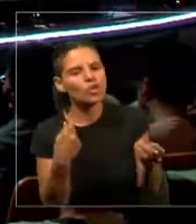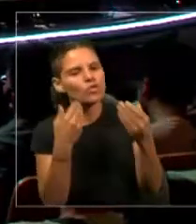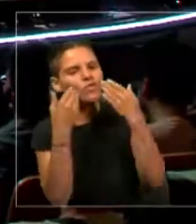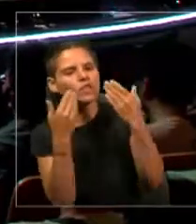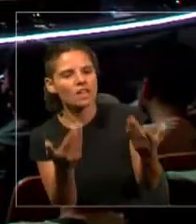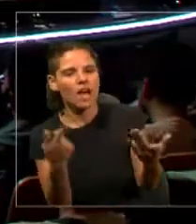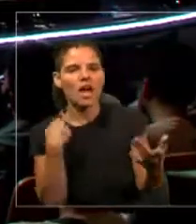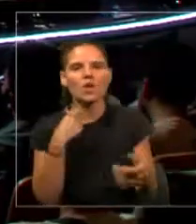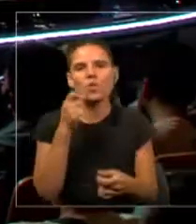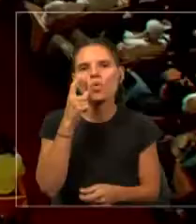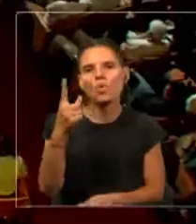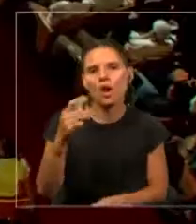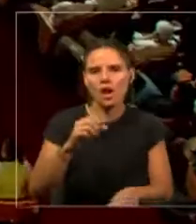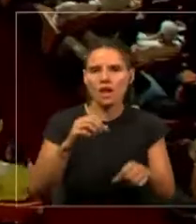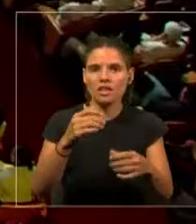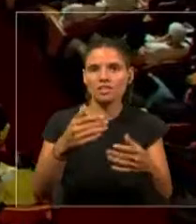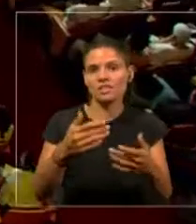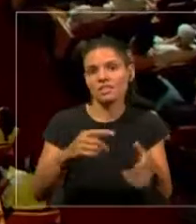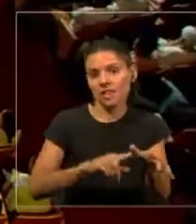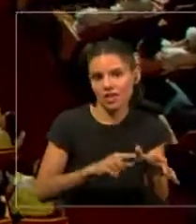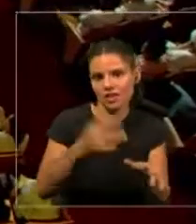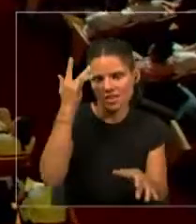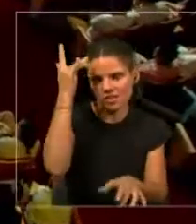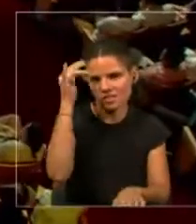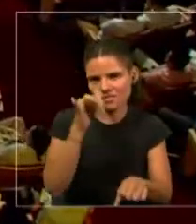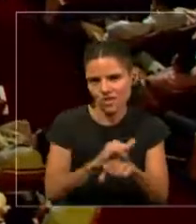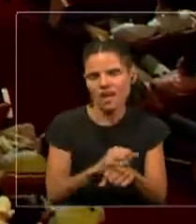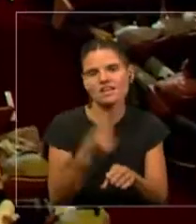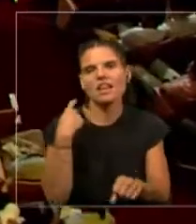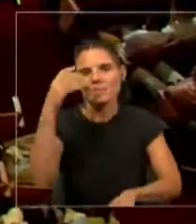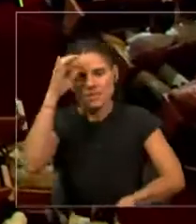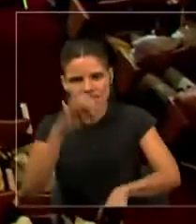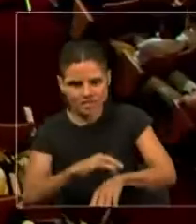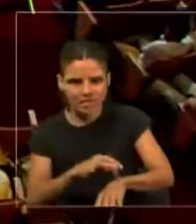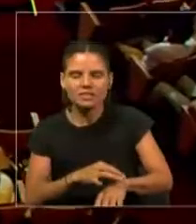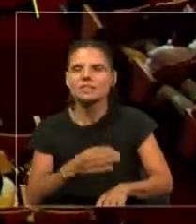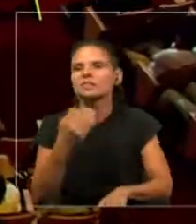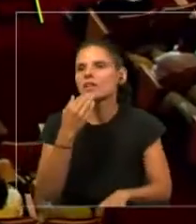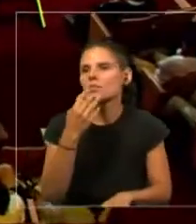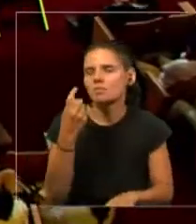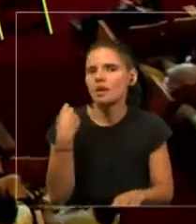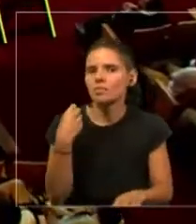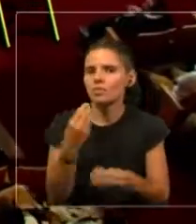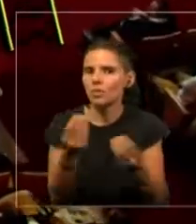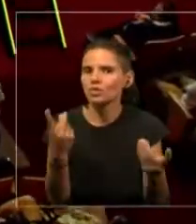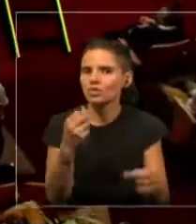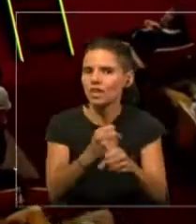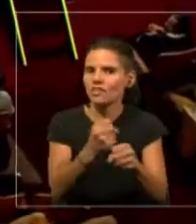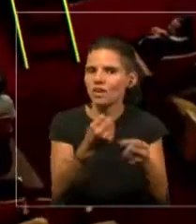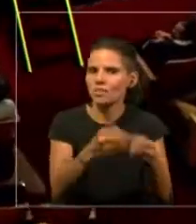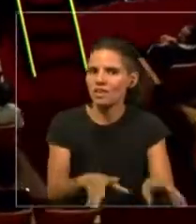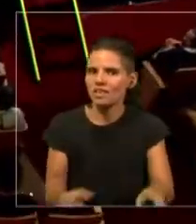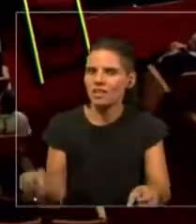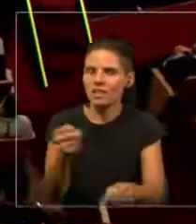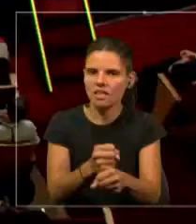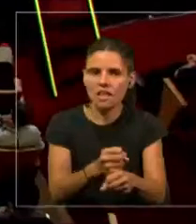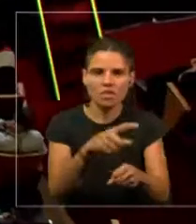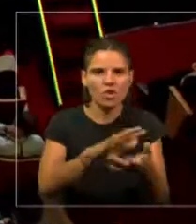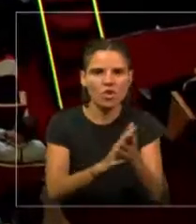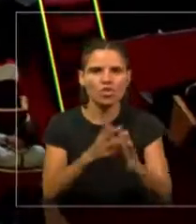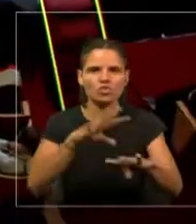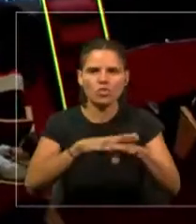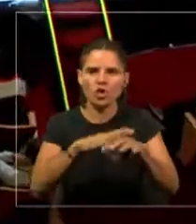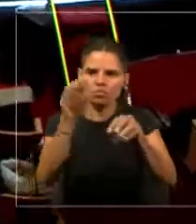la inteligencia artificial, la medicina, y los grandes inconvenientes en la pérdida de empleo. Esa ecuación yo la rechazo.